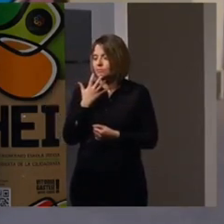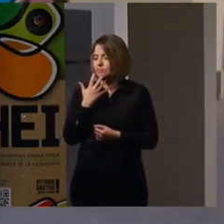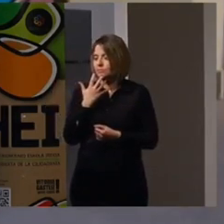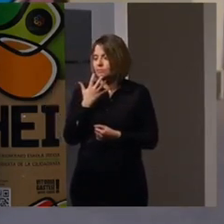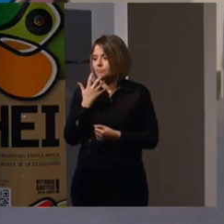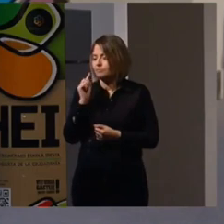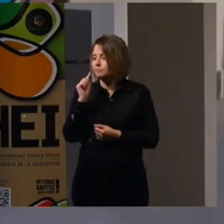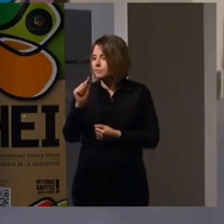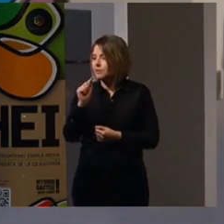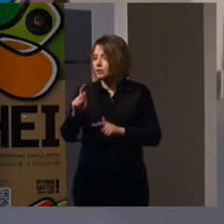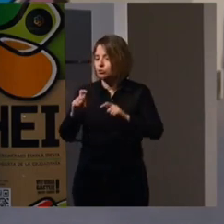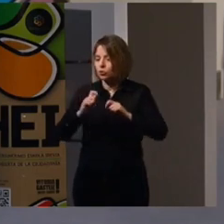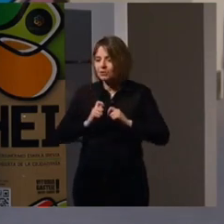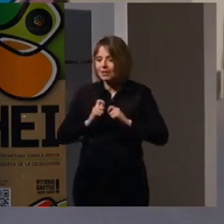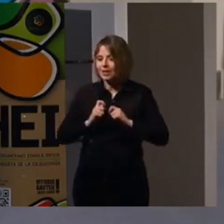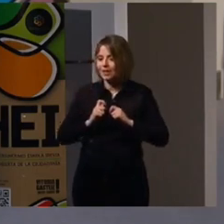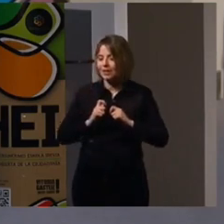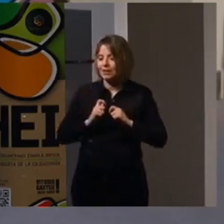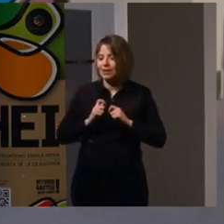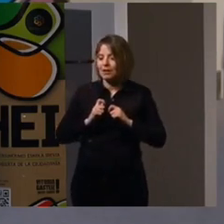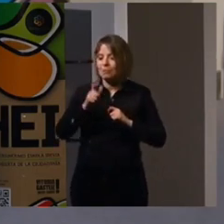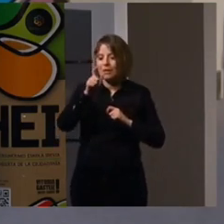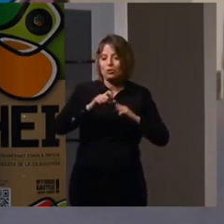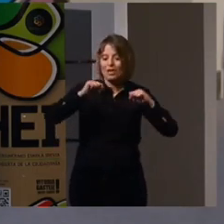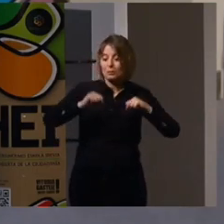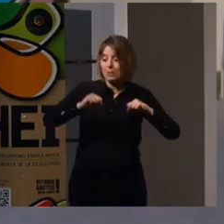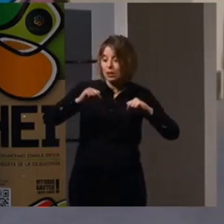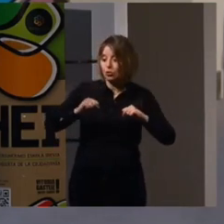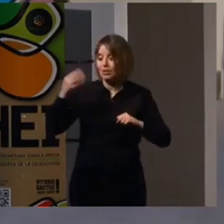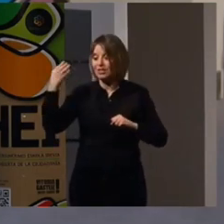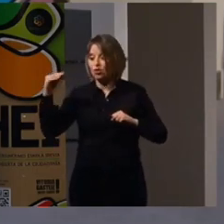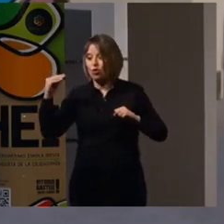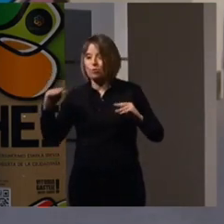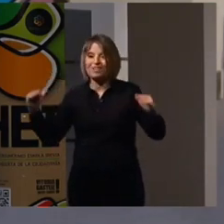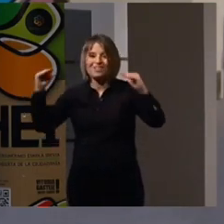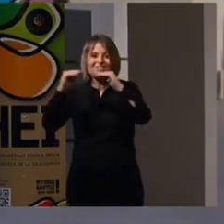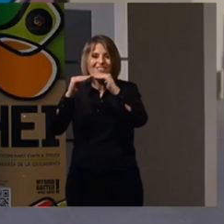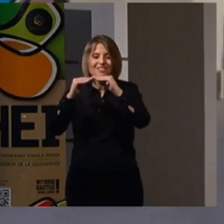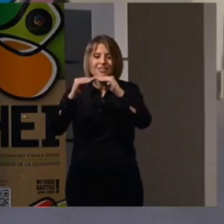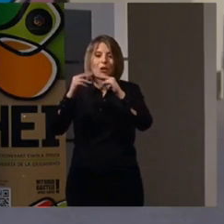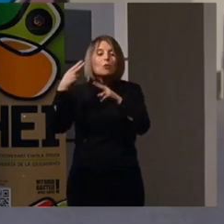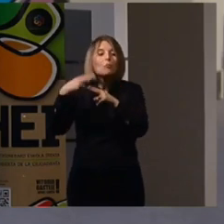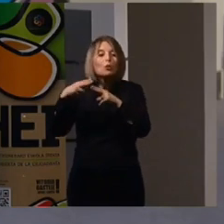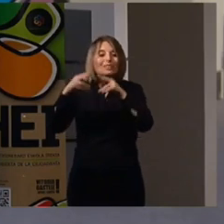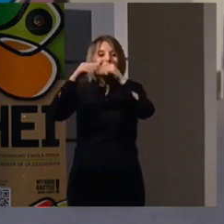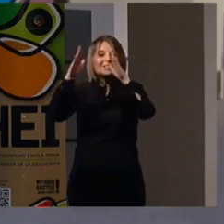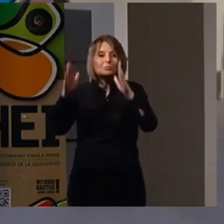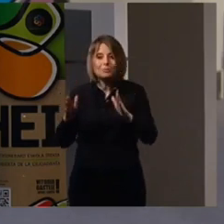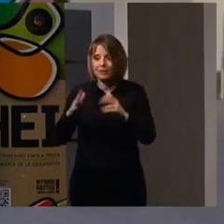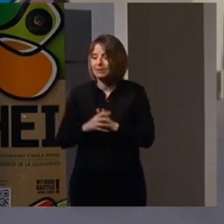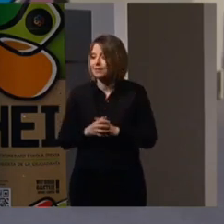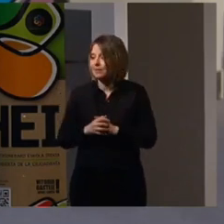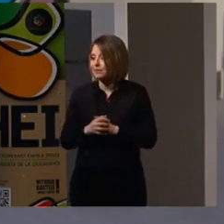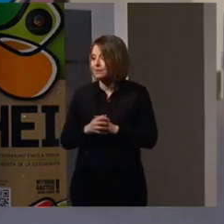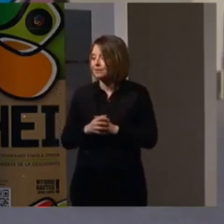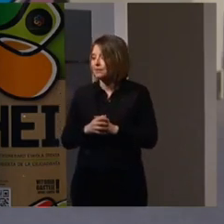pues una de las cosas que genera una inequidad brutal entre las personas mayores y las personas jóvenes son las políticas de vivienda en este país,